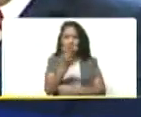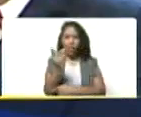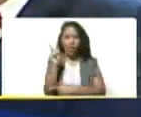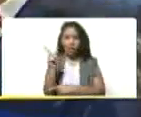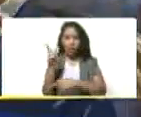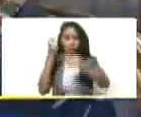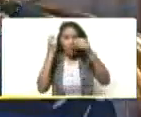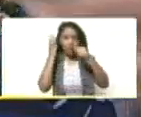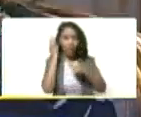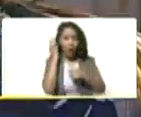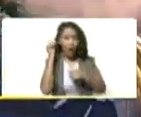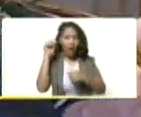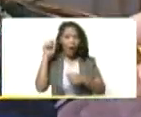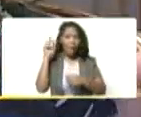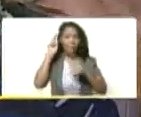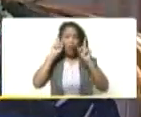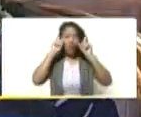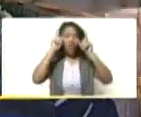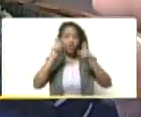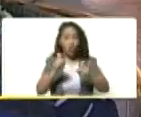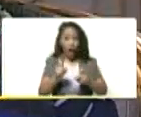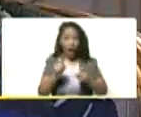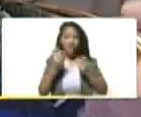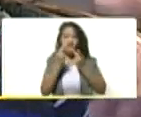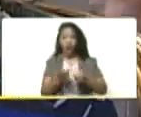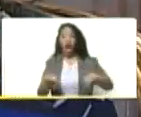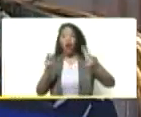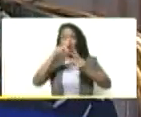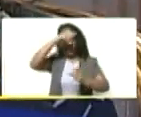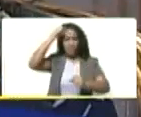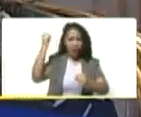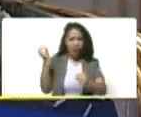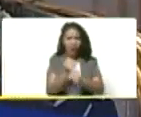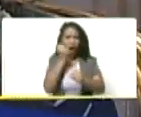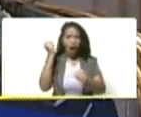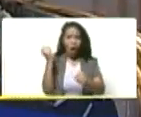mujer profesional, valiente, trabajadora,